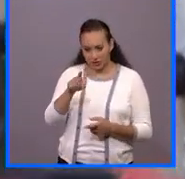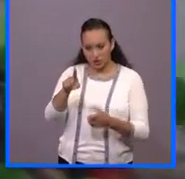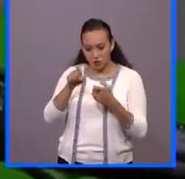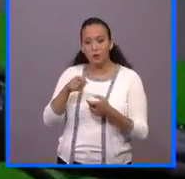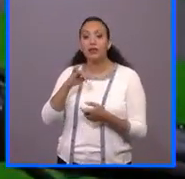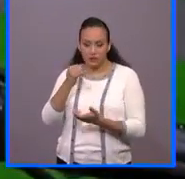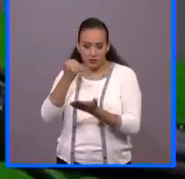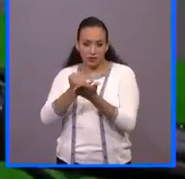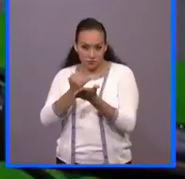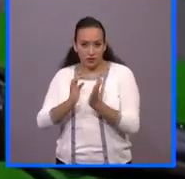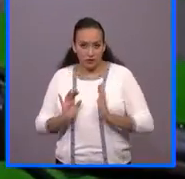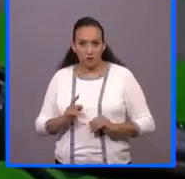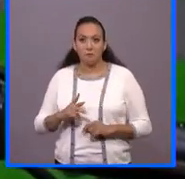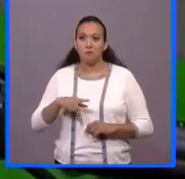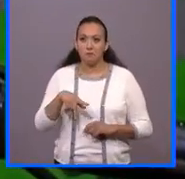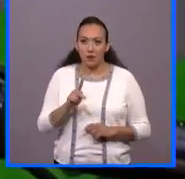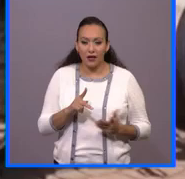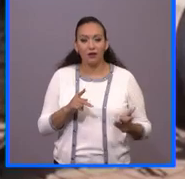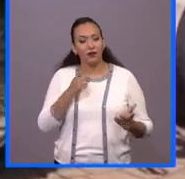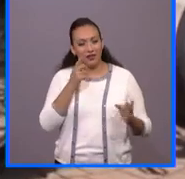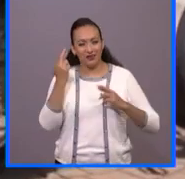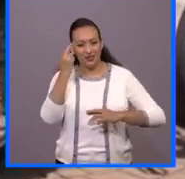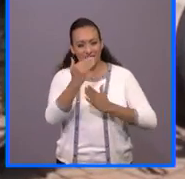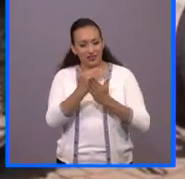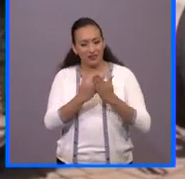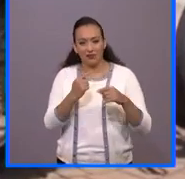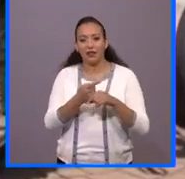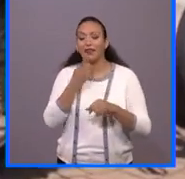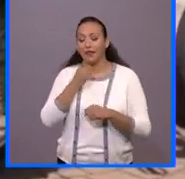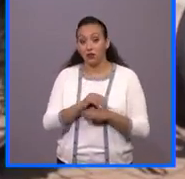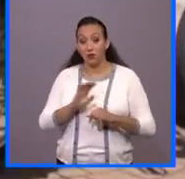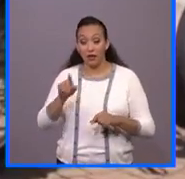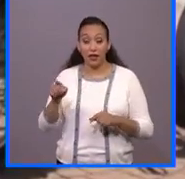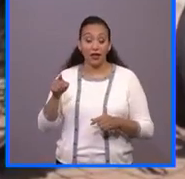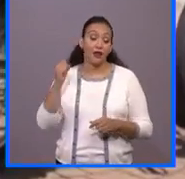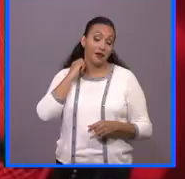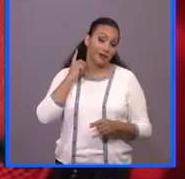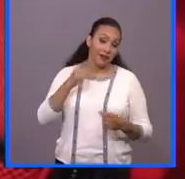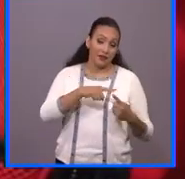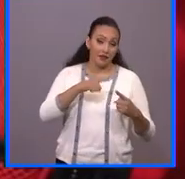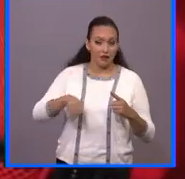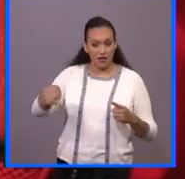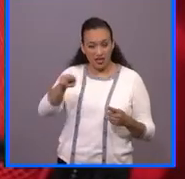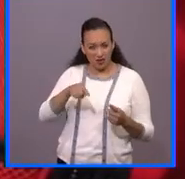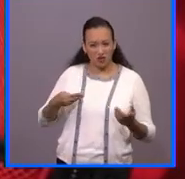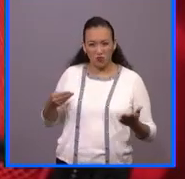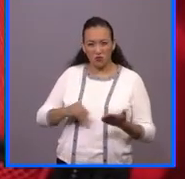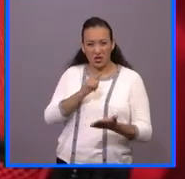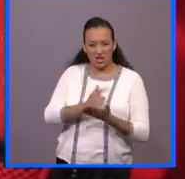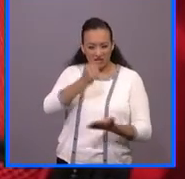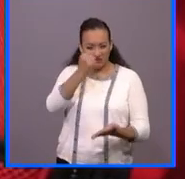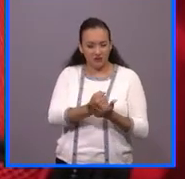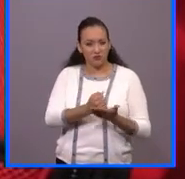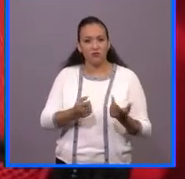de un impuesto, motivo por el cual determinó su invalidez y explicó que los congresos locales no tienen facultades para regular el